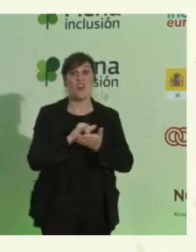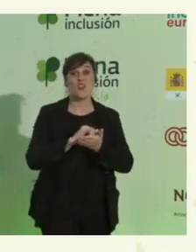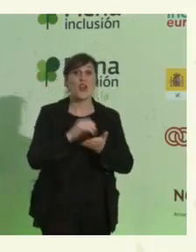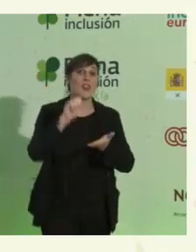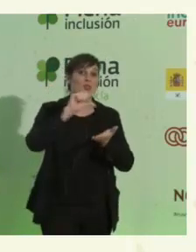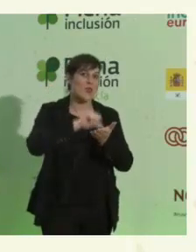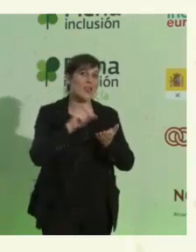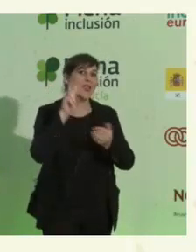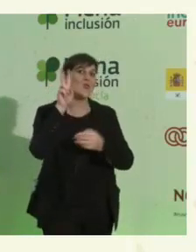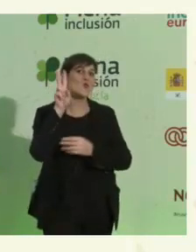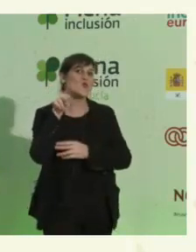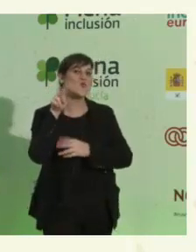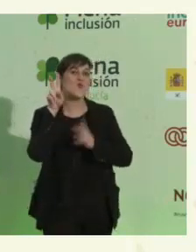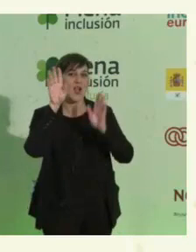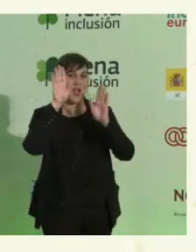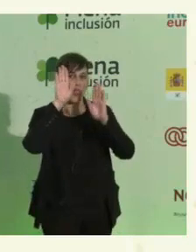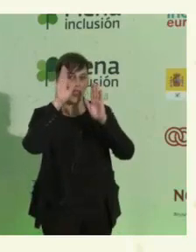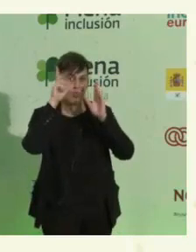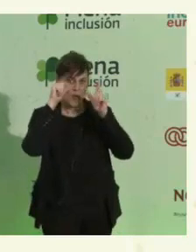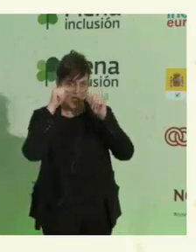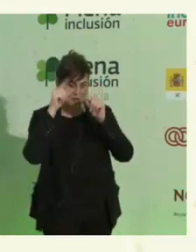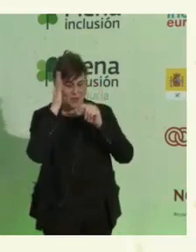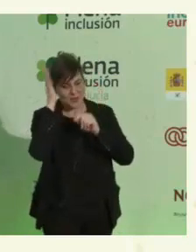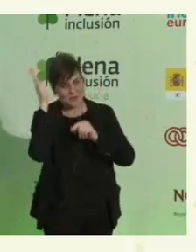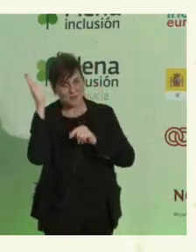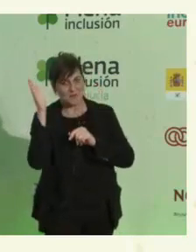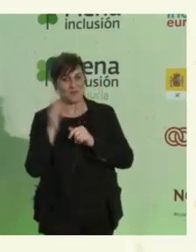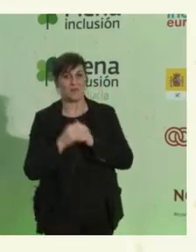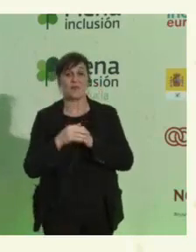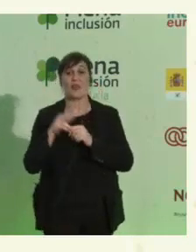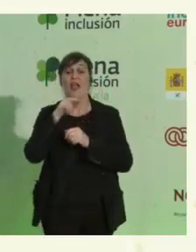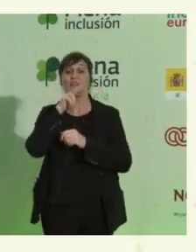duerme. Hablarnos de vecindarios,